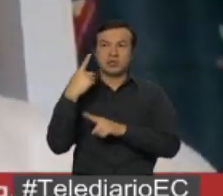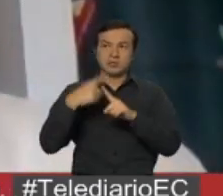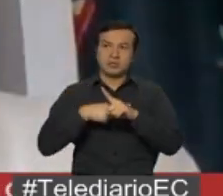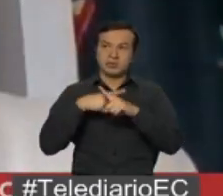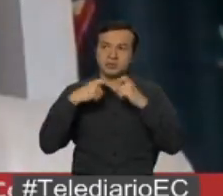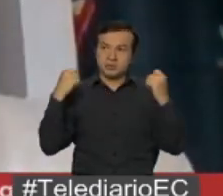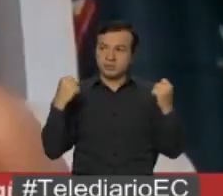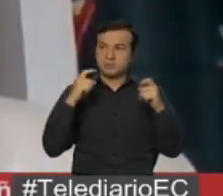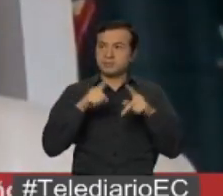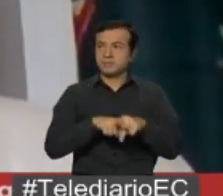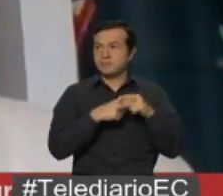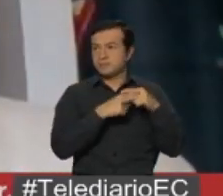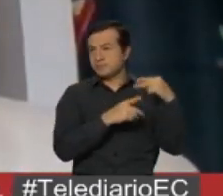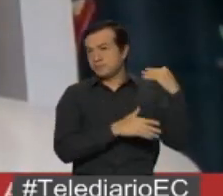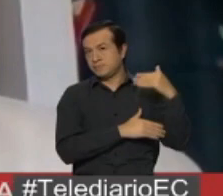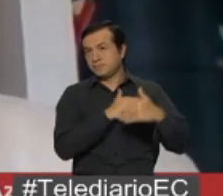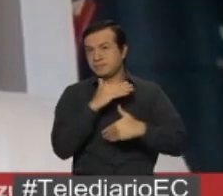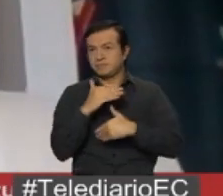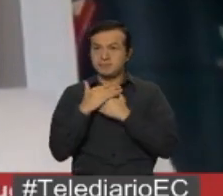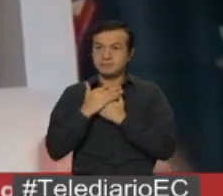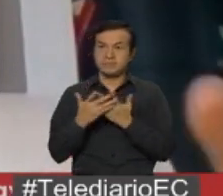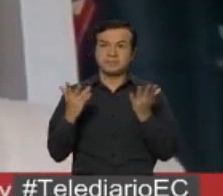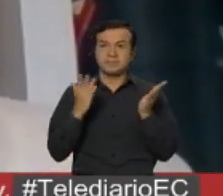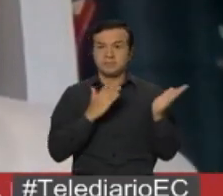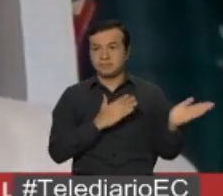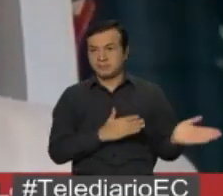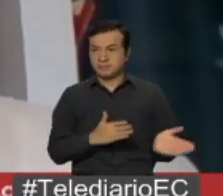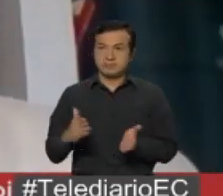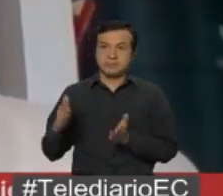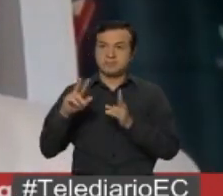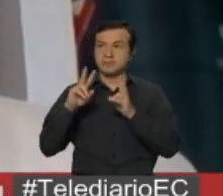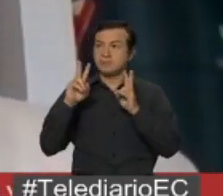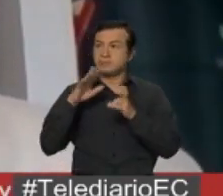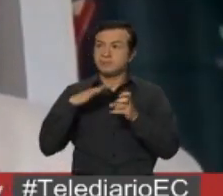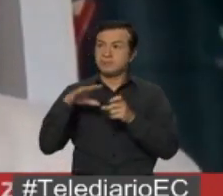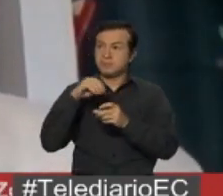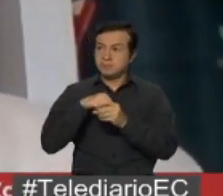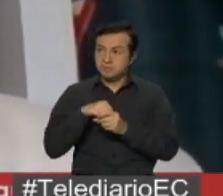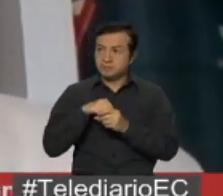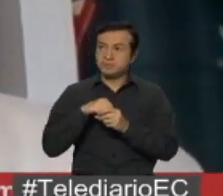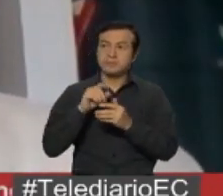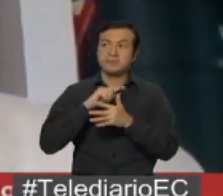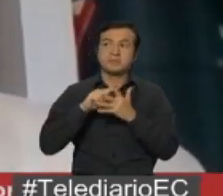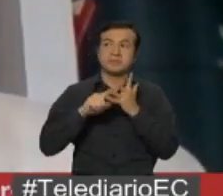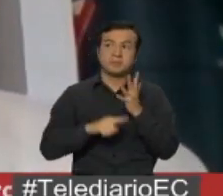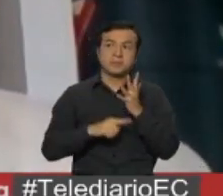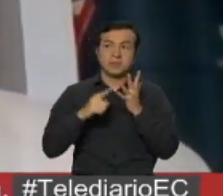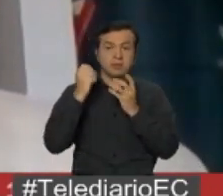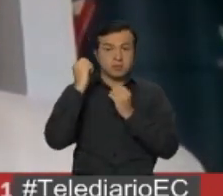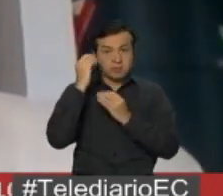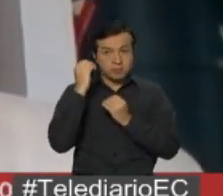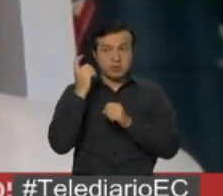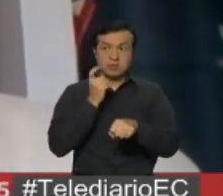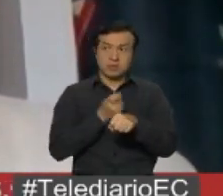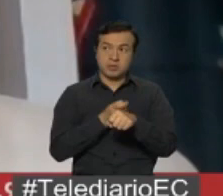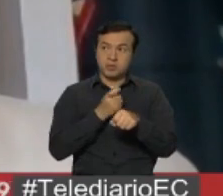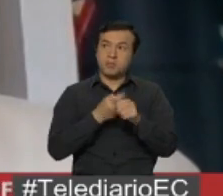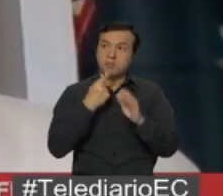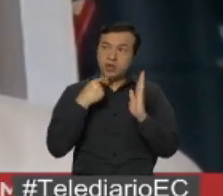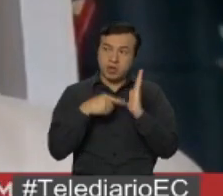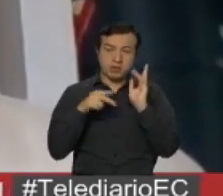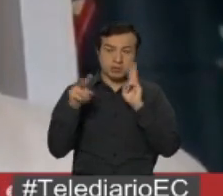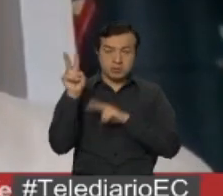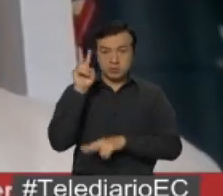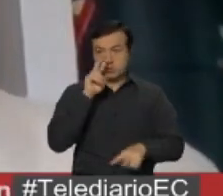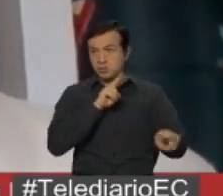iniciamos una serie de procedimientos que tienen que ver en el sector financiero con reportes específicos como por ejemplo el monitoreo